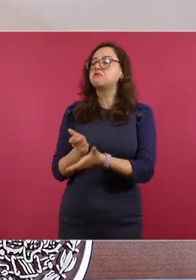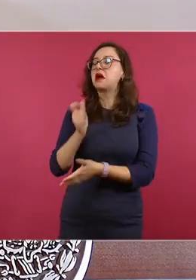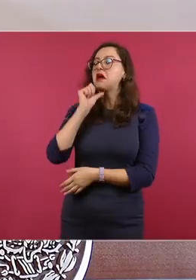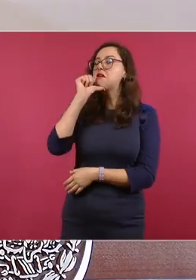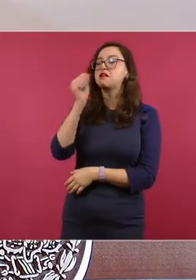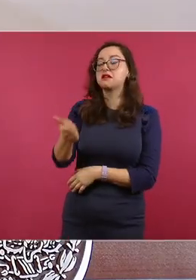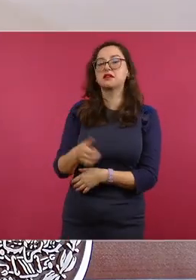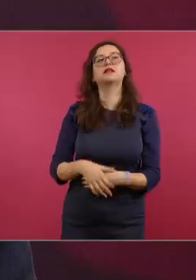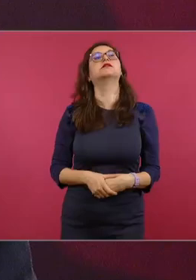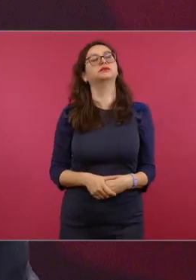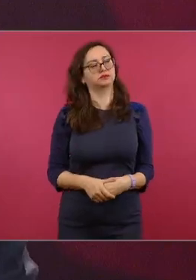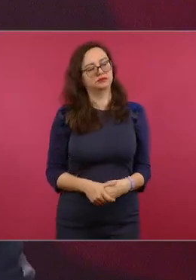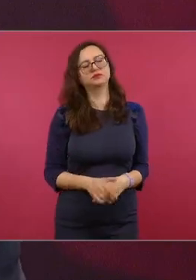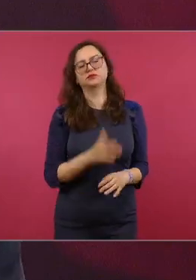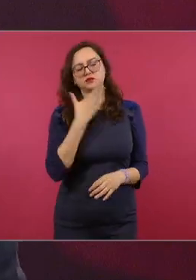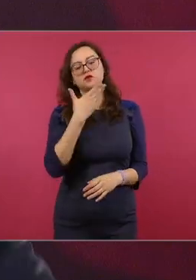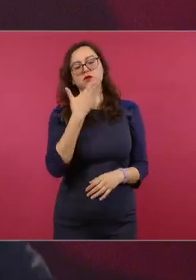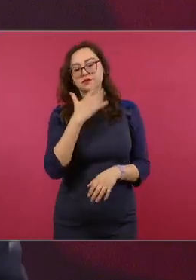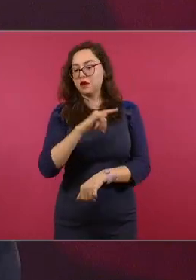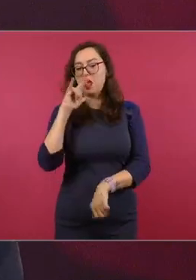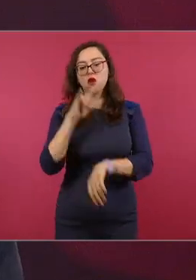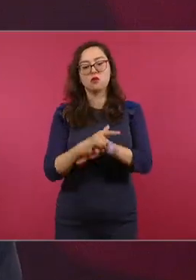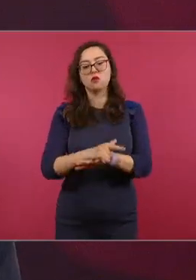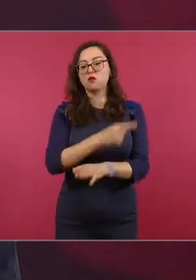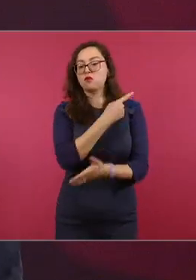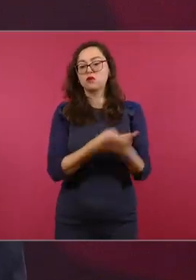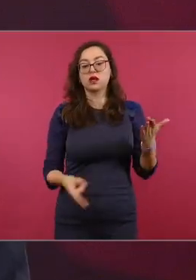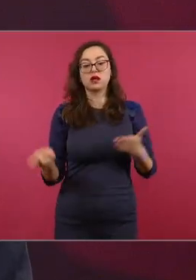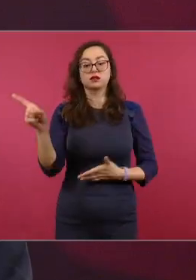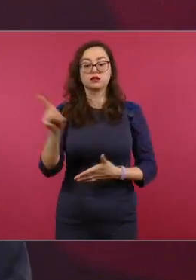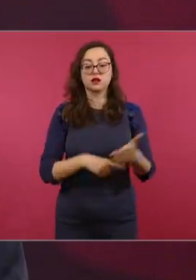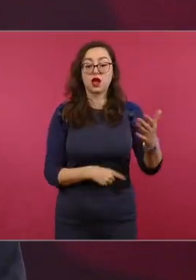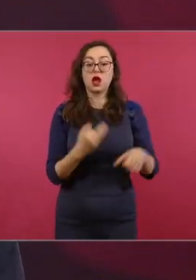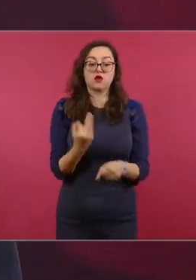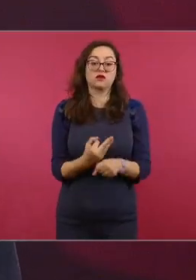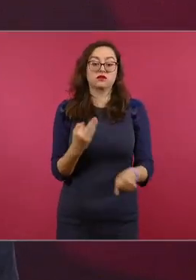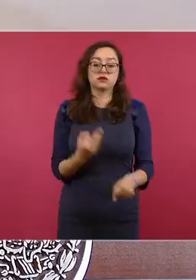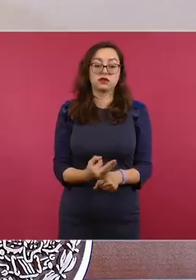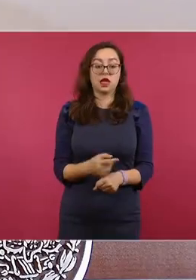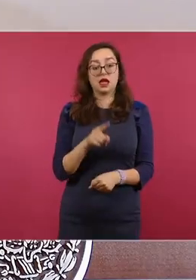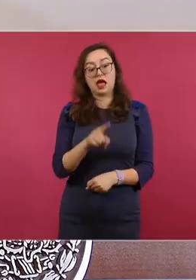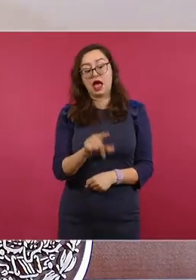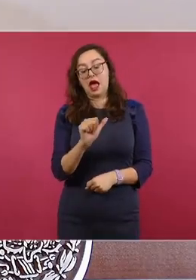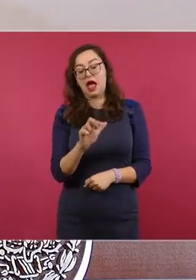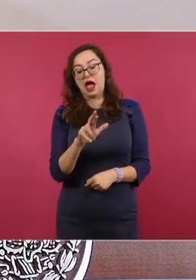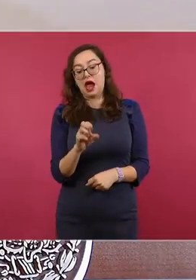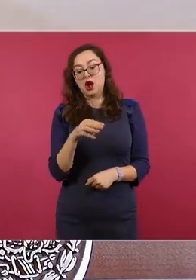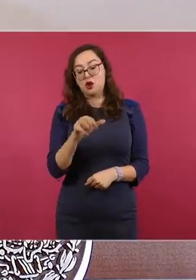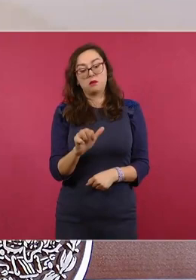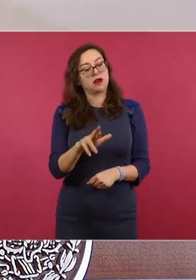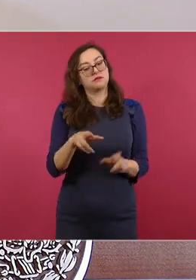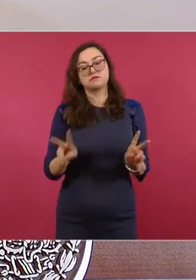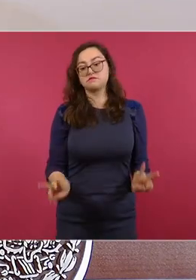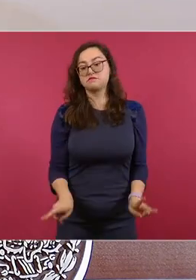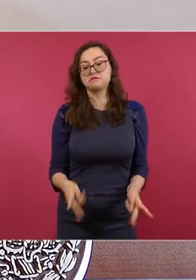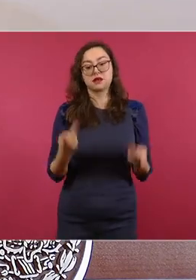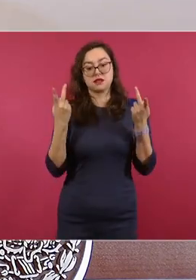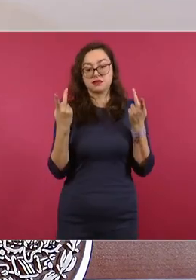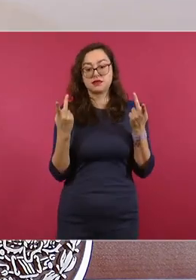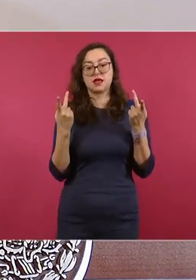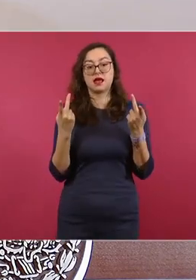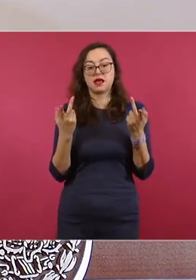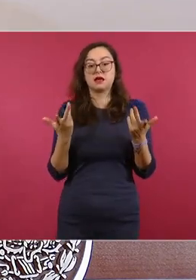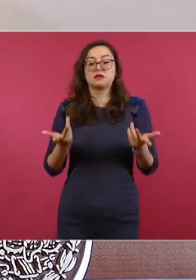desde aquel entonces y hay ahorita un concurso mercantil para que los pocos bienes que tengan les sean